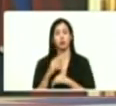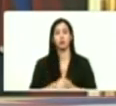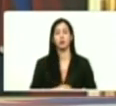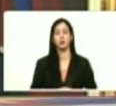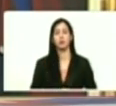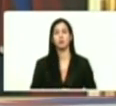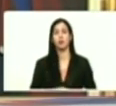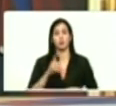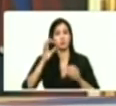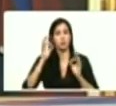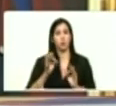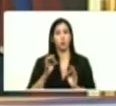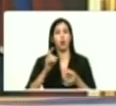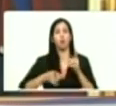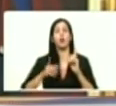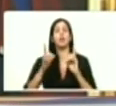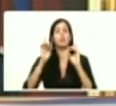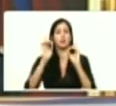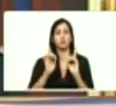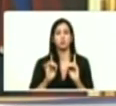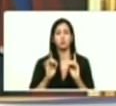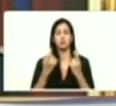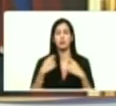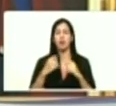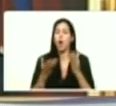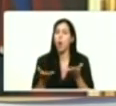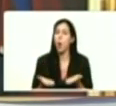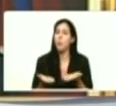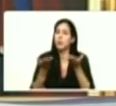decisiones para espaciar los aumentos